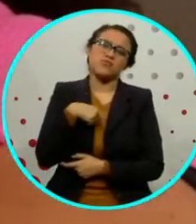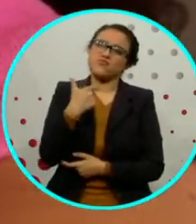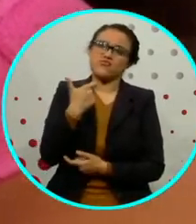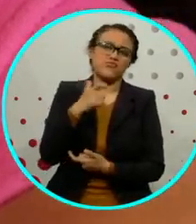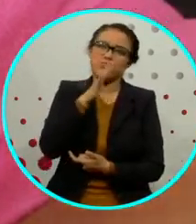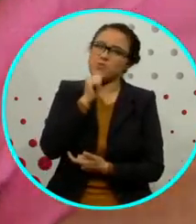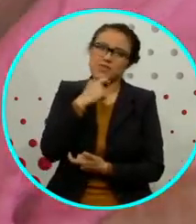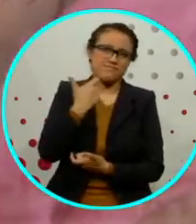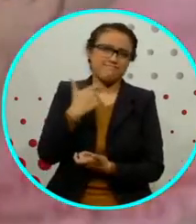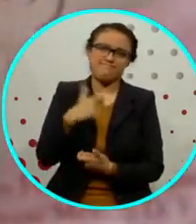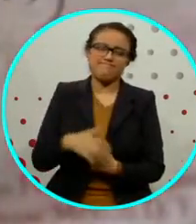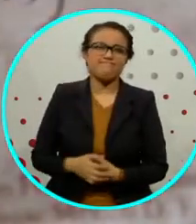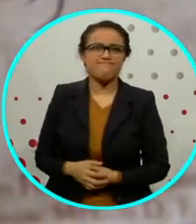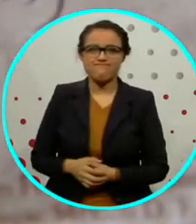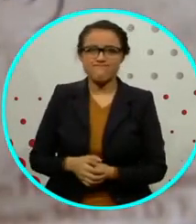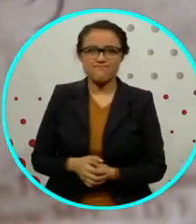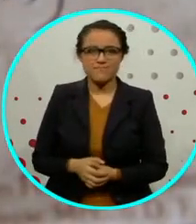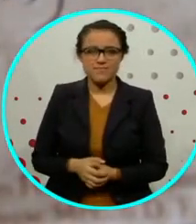presupuesto.